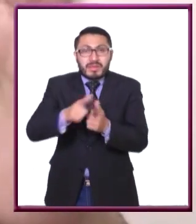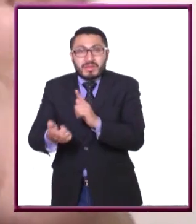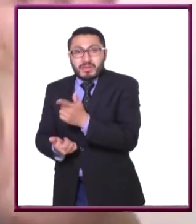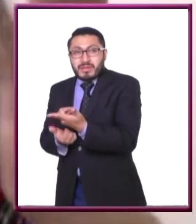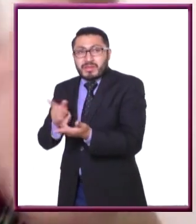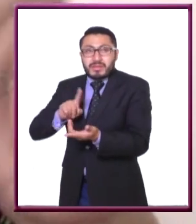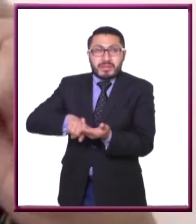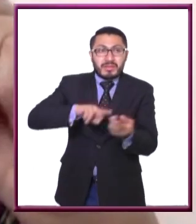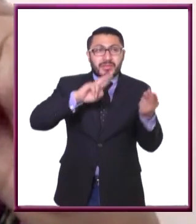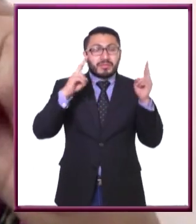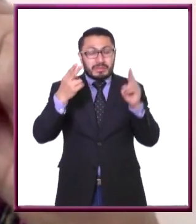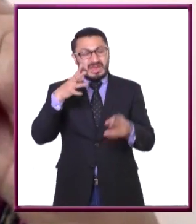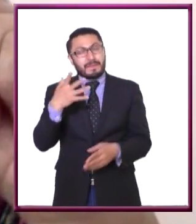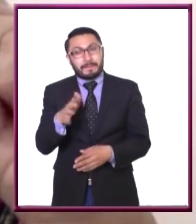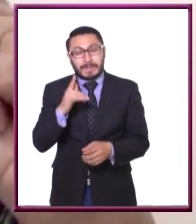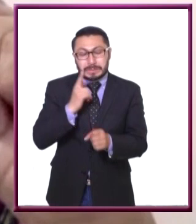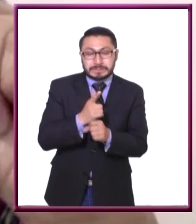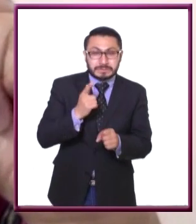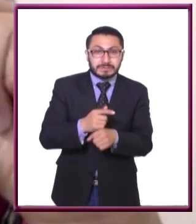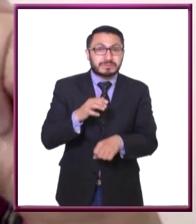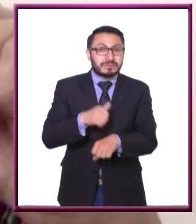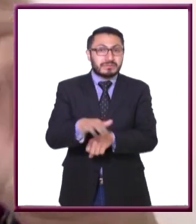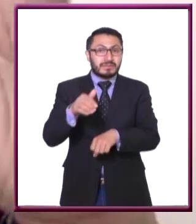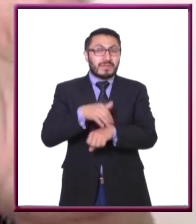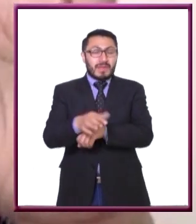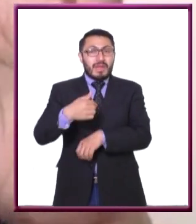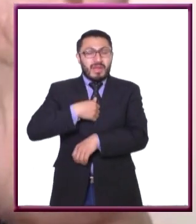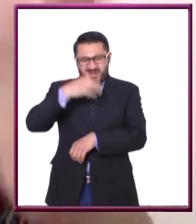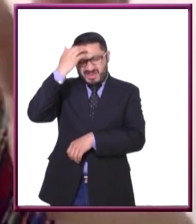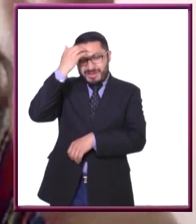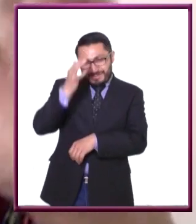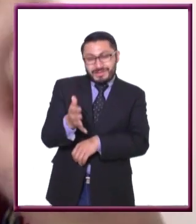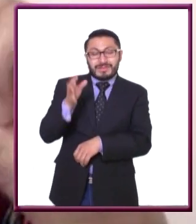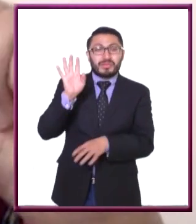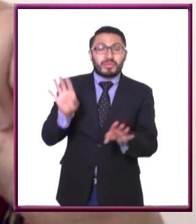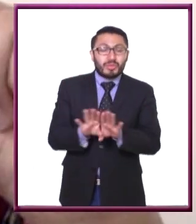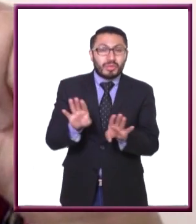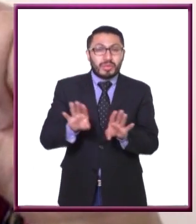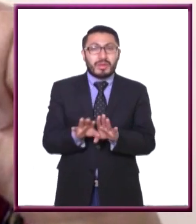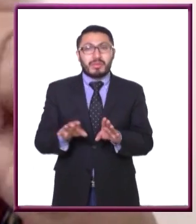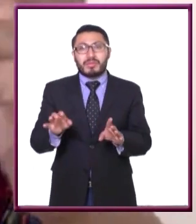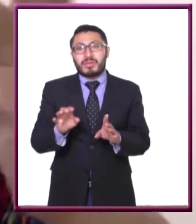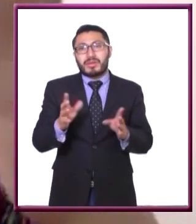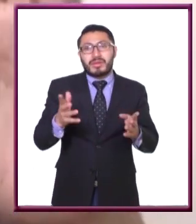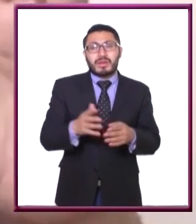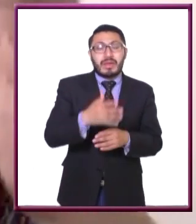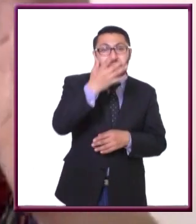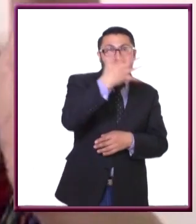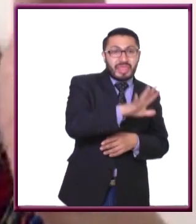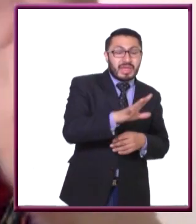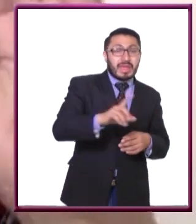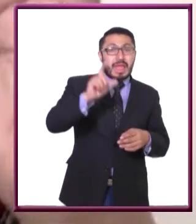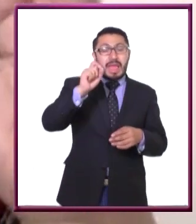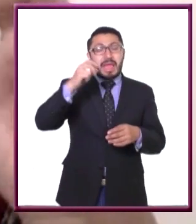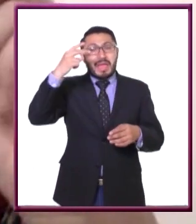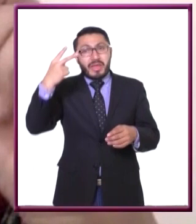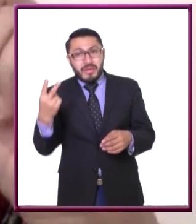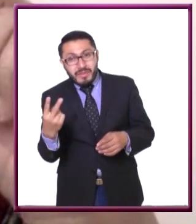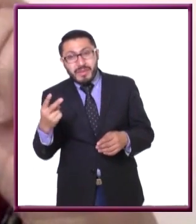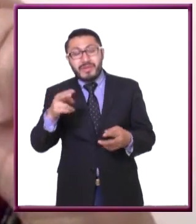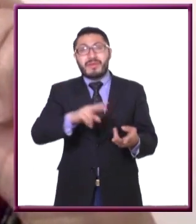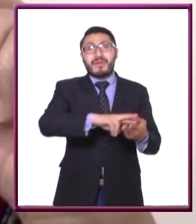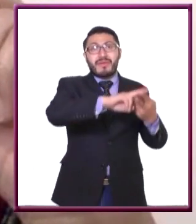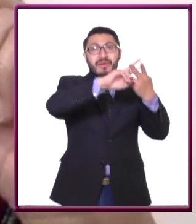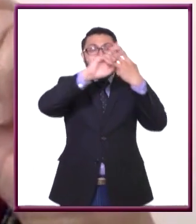podemos tener más o menos una estimación. Los números que yo conozco nos reflejan que hay del orden como de 10 a la